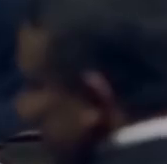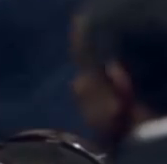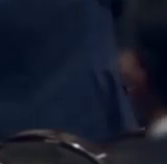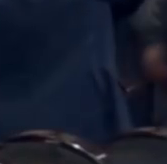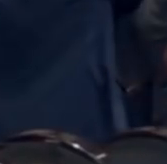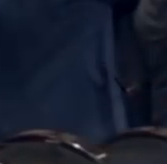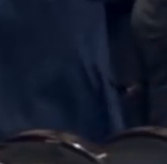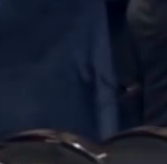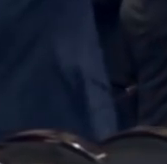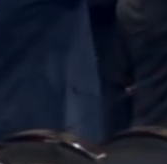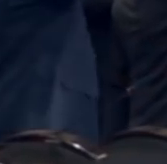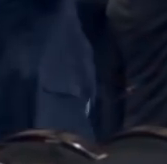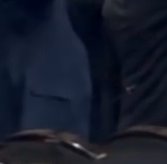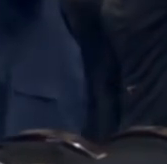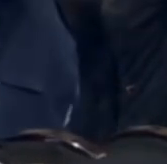Perdón.